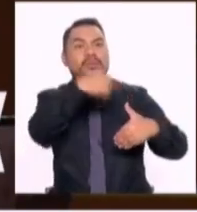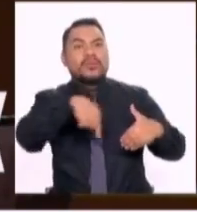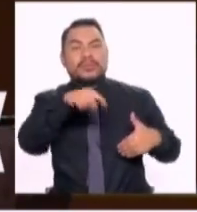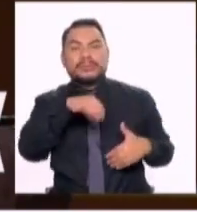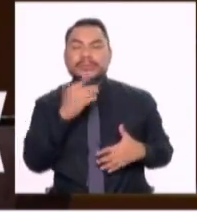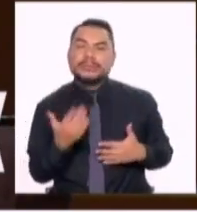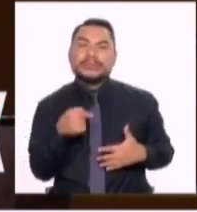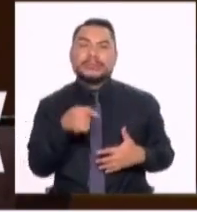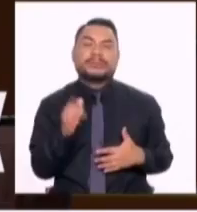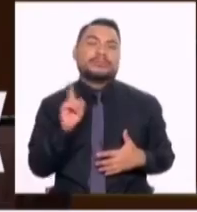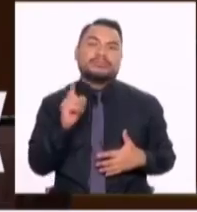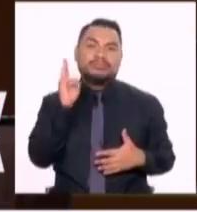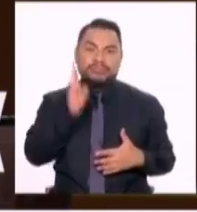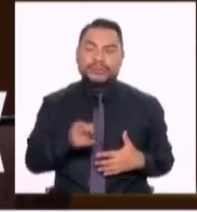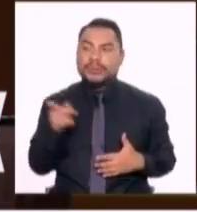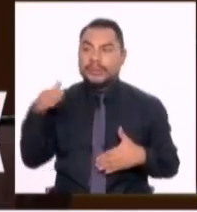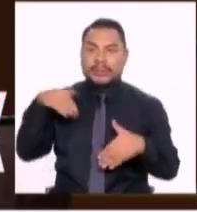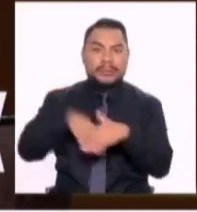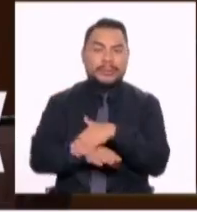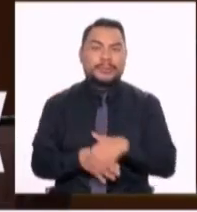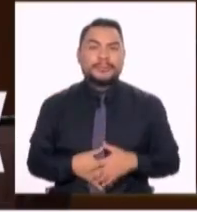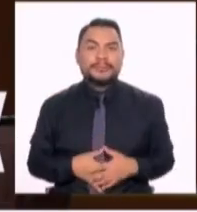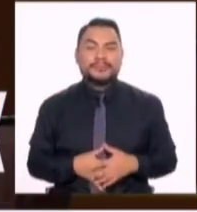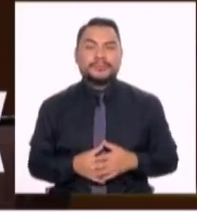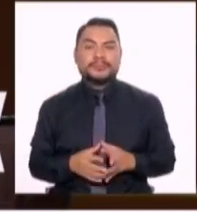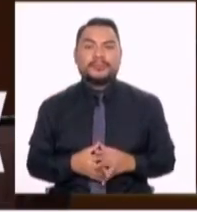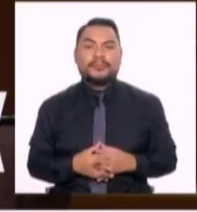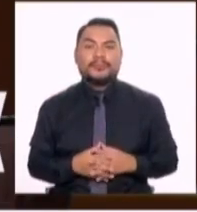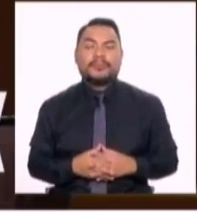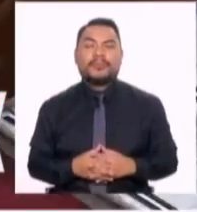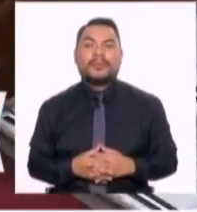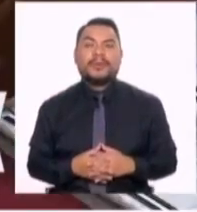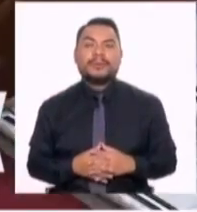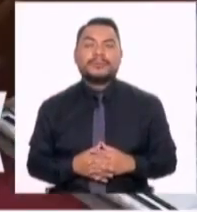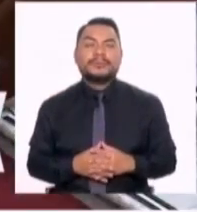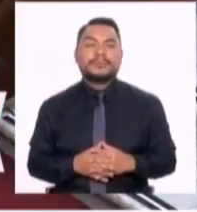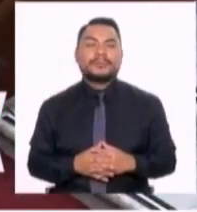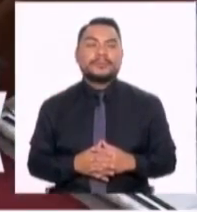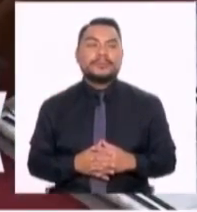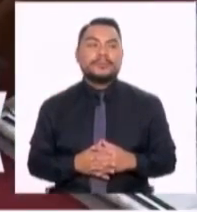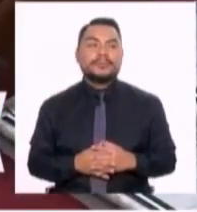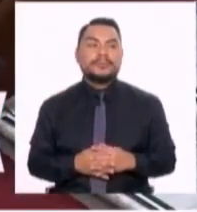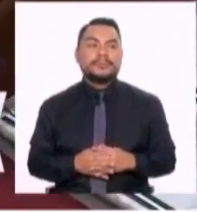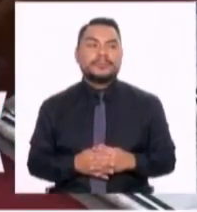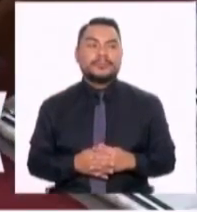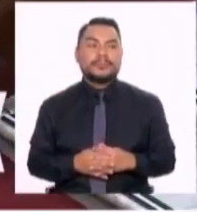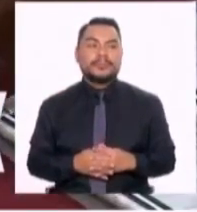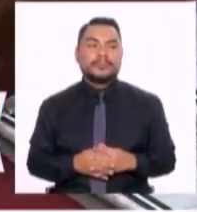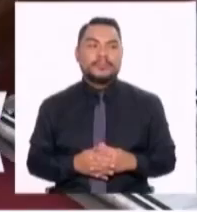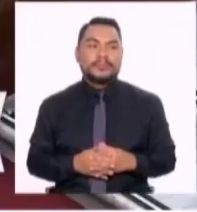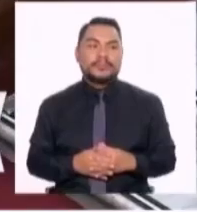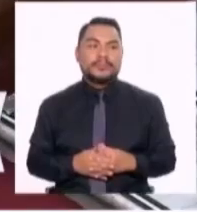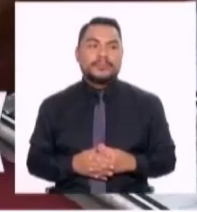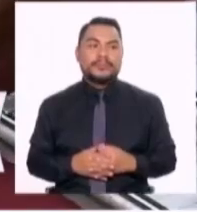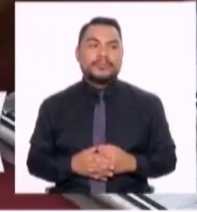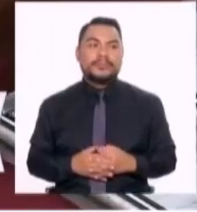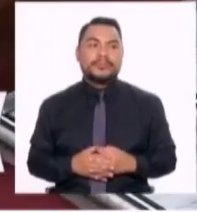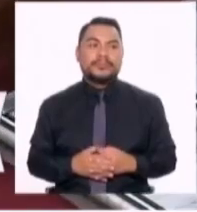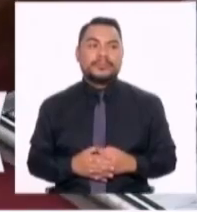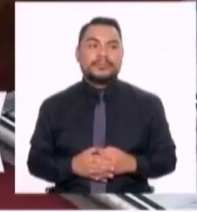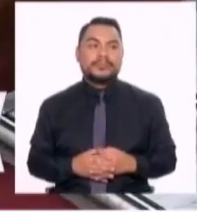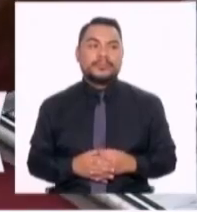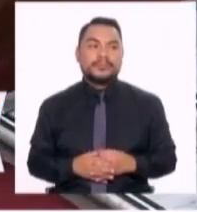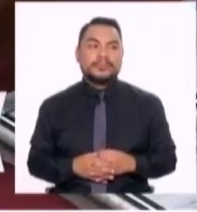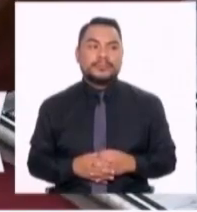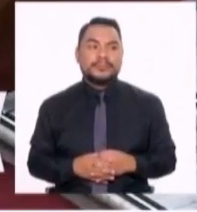con las violaciones, pero sin embargo no lo hace. La pregunta es ¿por qué? Yo dije anteriormente, uh-huh, conviven de la corrupción, del